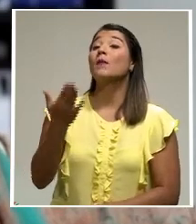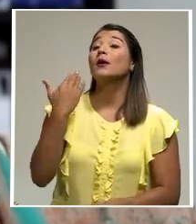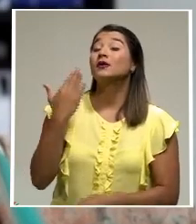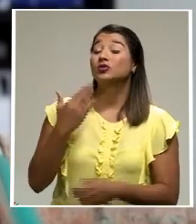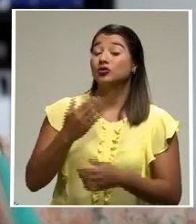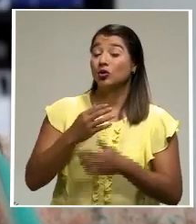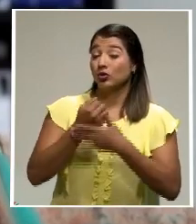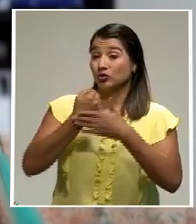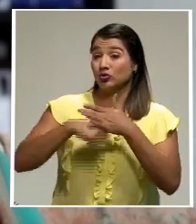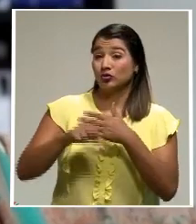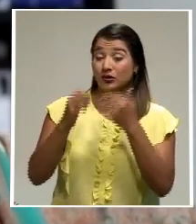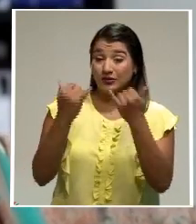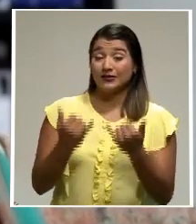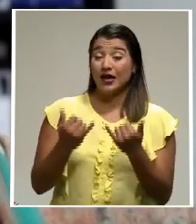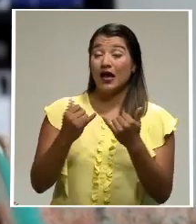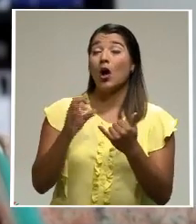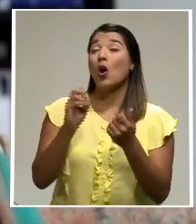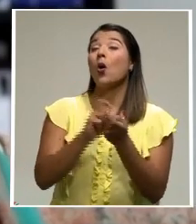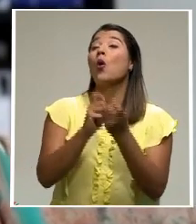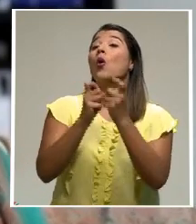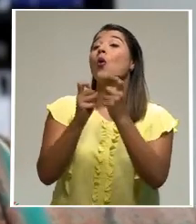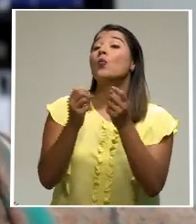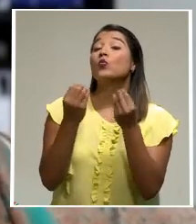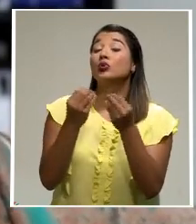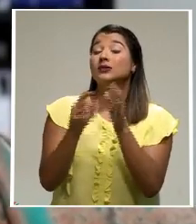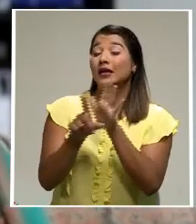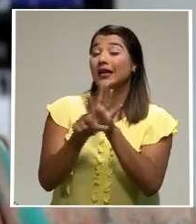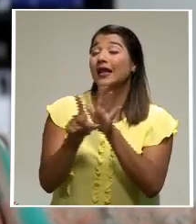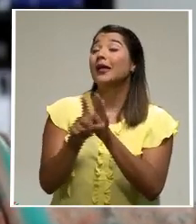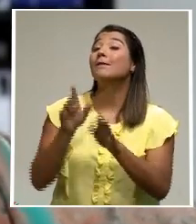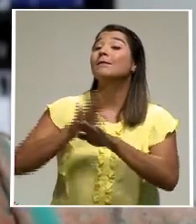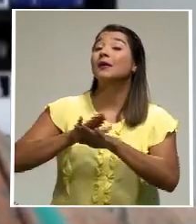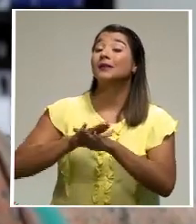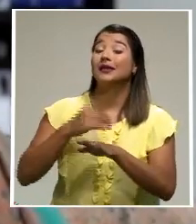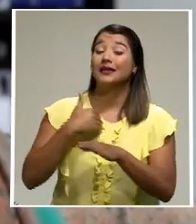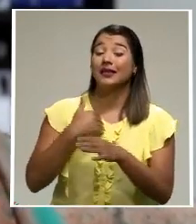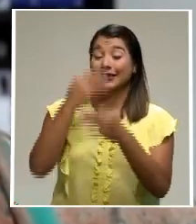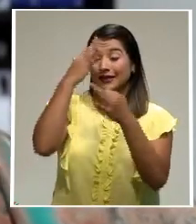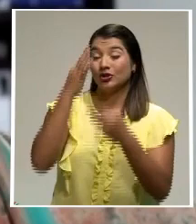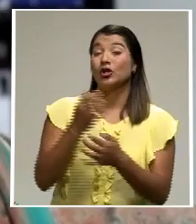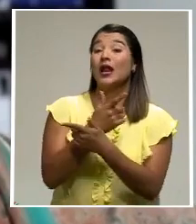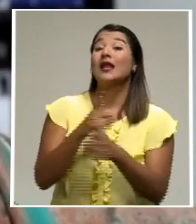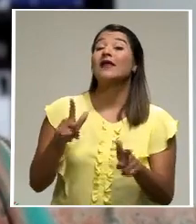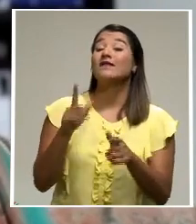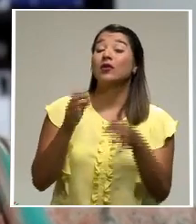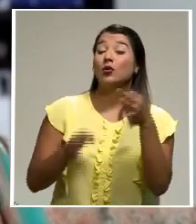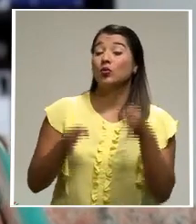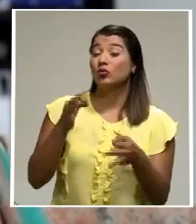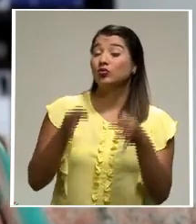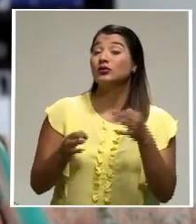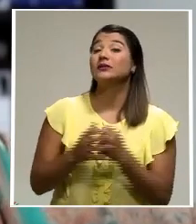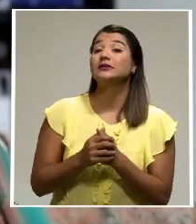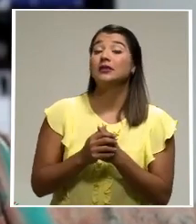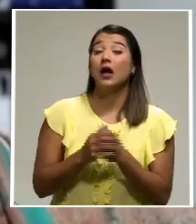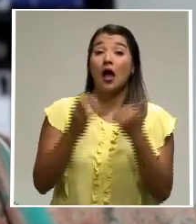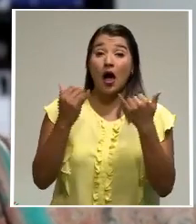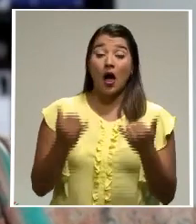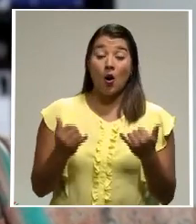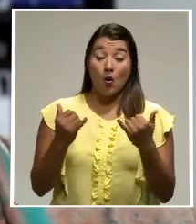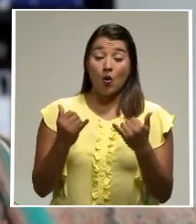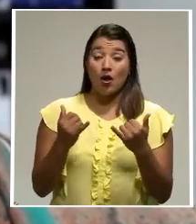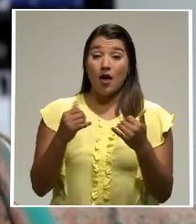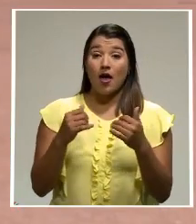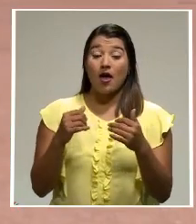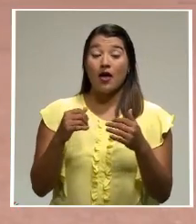urgente reformas electorales que garanticen elecciones libres, justas y transparentes en el marco de un diálogo con las fuerzas